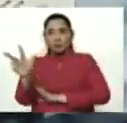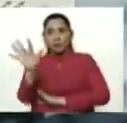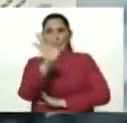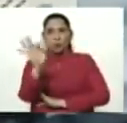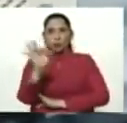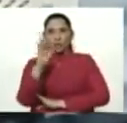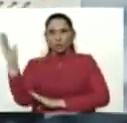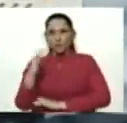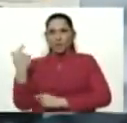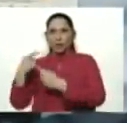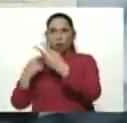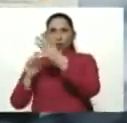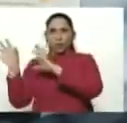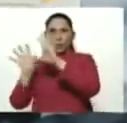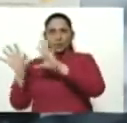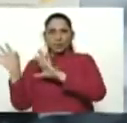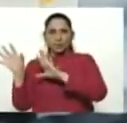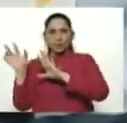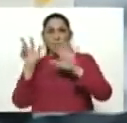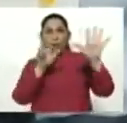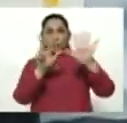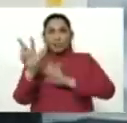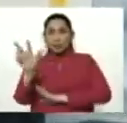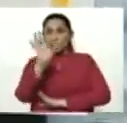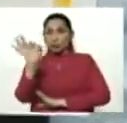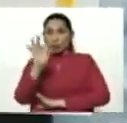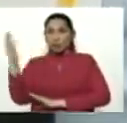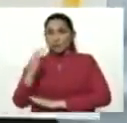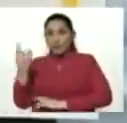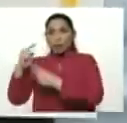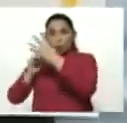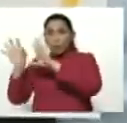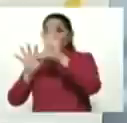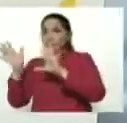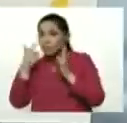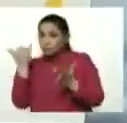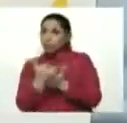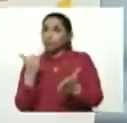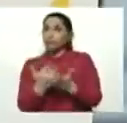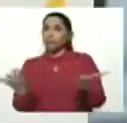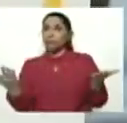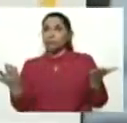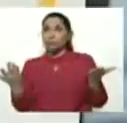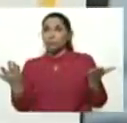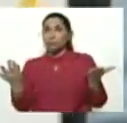83% importado, 83% importado.